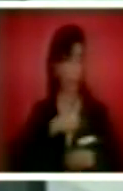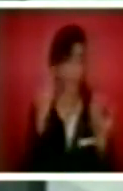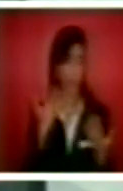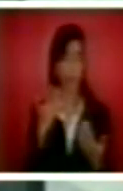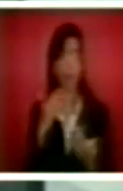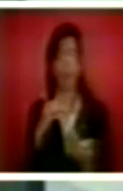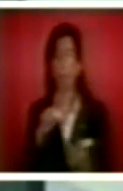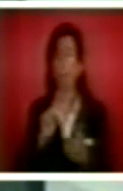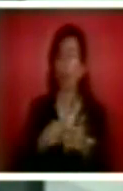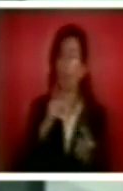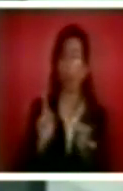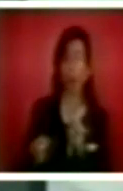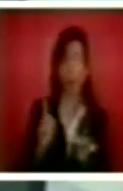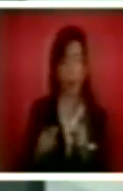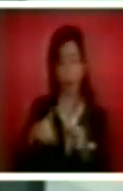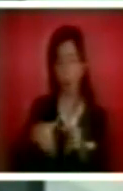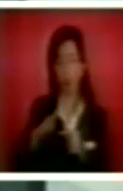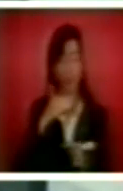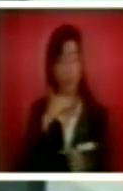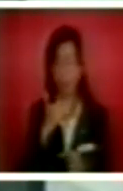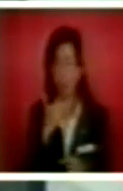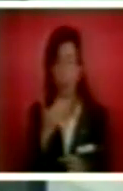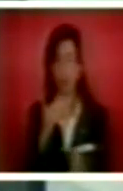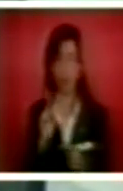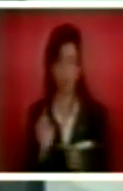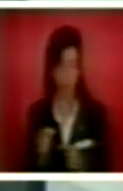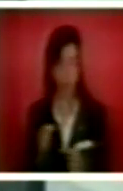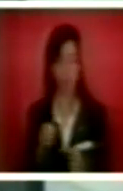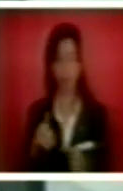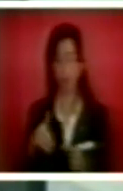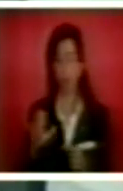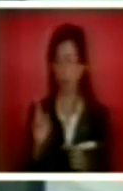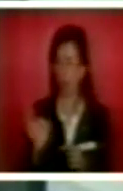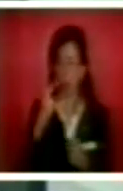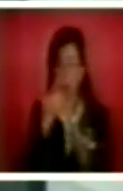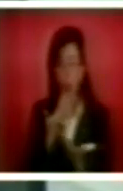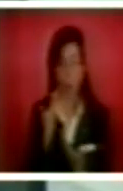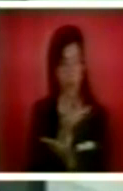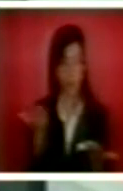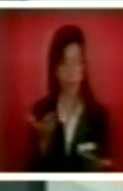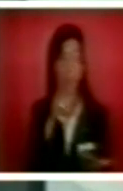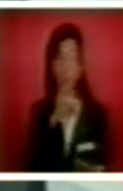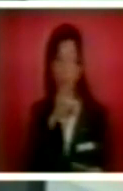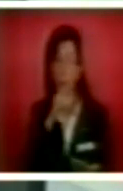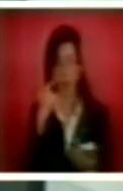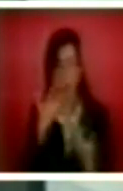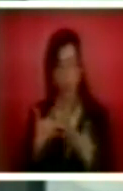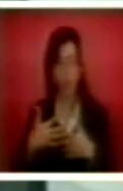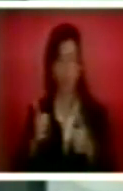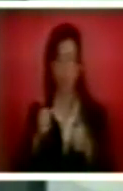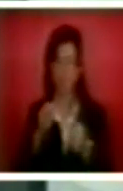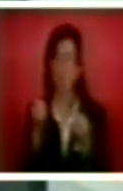su procedencia partidaria o ideológica, va a encontrar la provincia en las